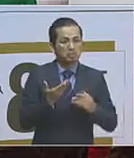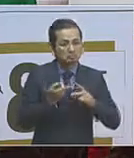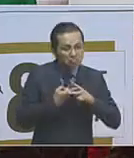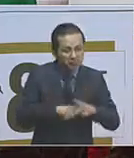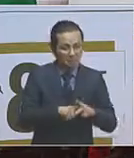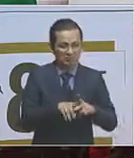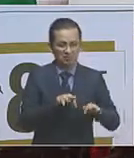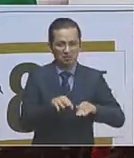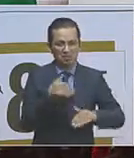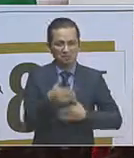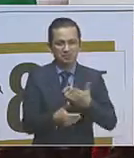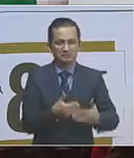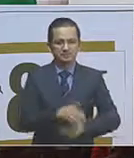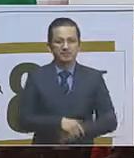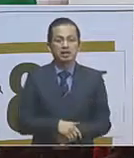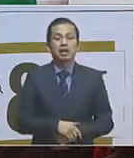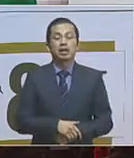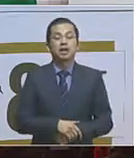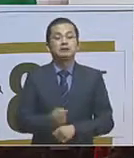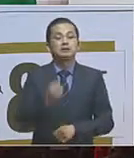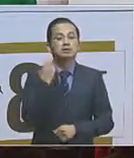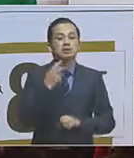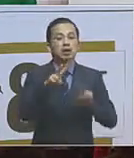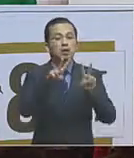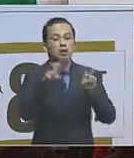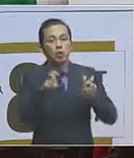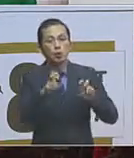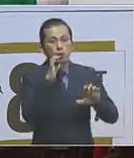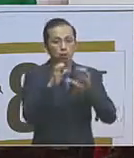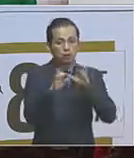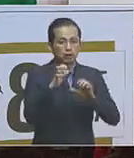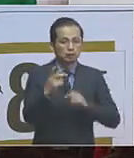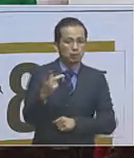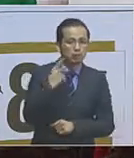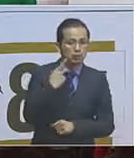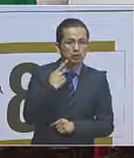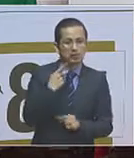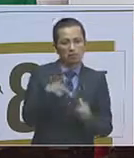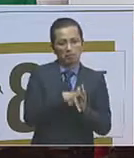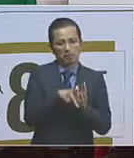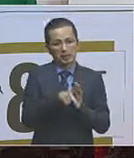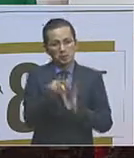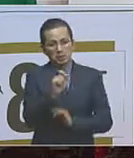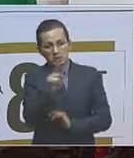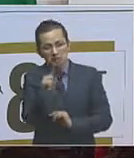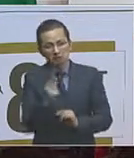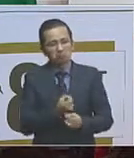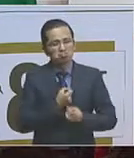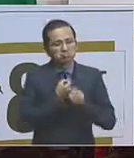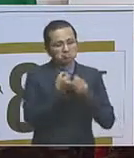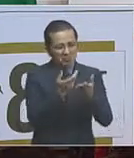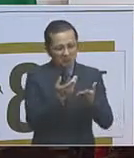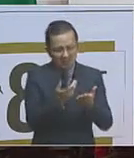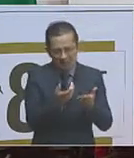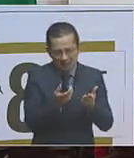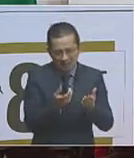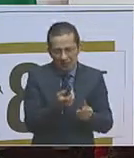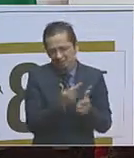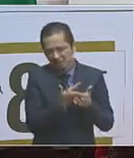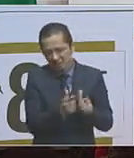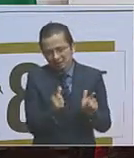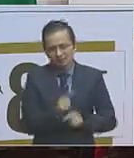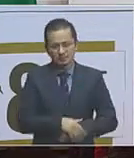comunicación política periodismo y libre y libertad de expresión saludo con todo